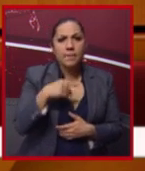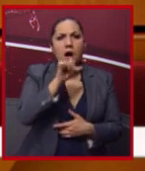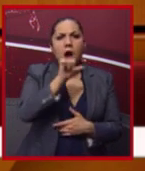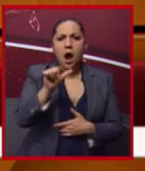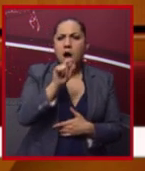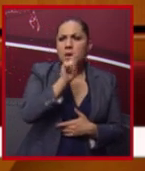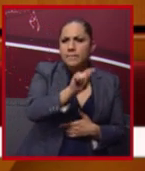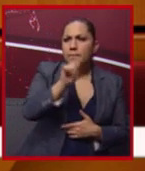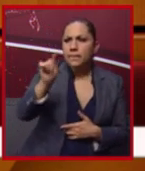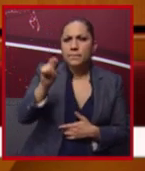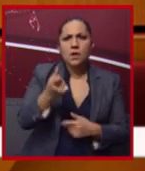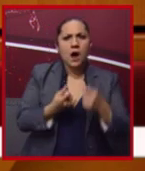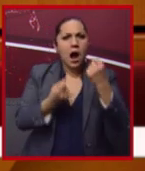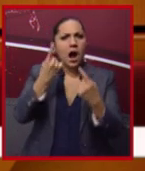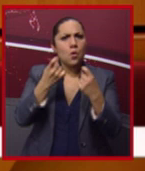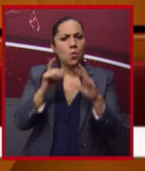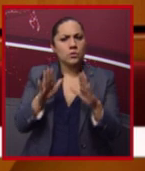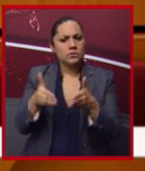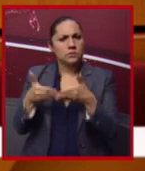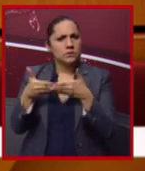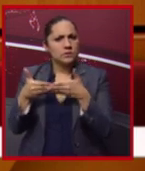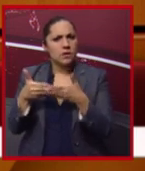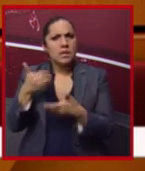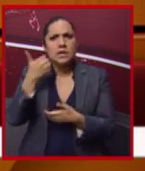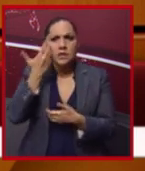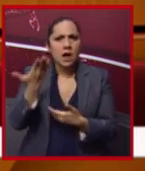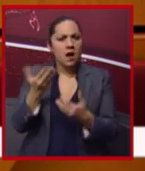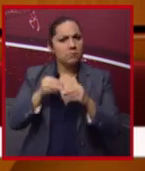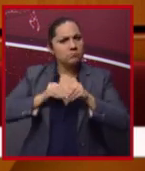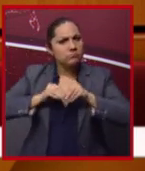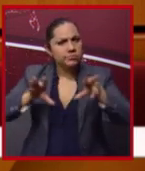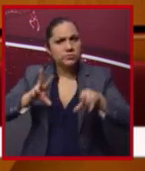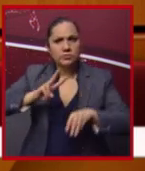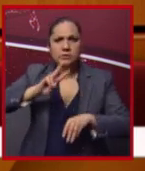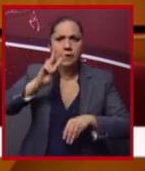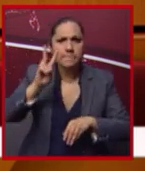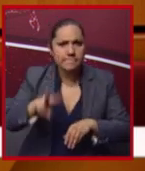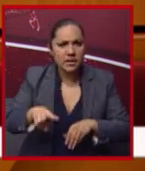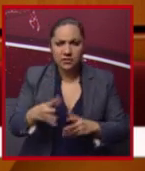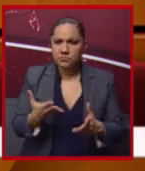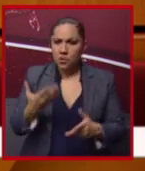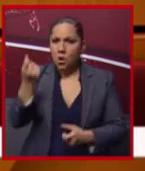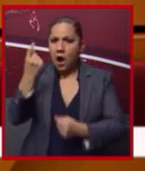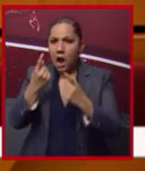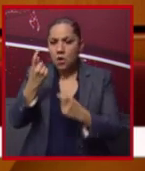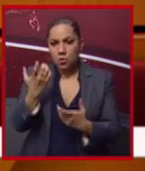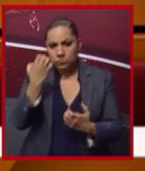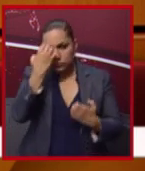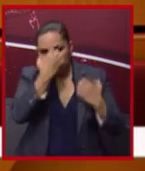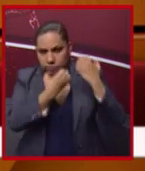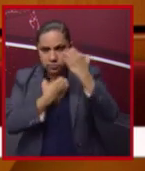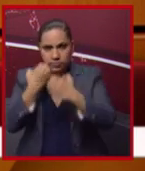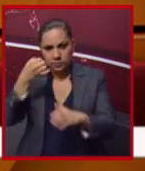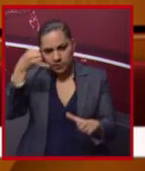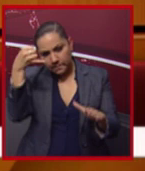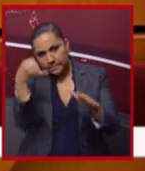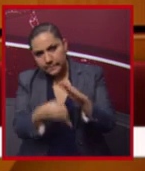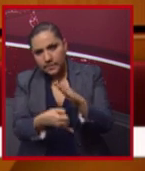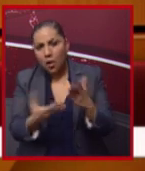todavía miedo de la verdad, con una capacidad de crítica disminuida o anulada.